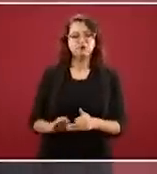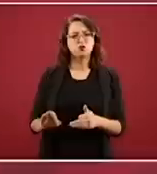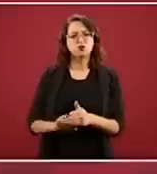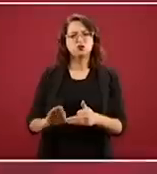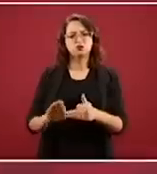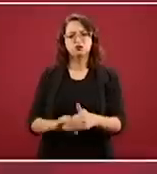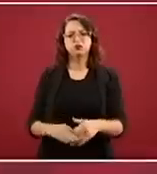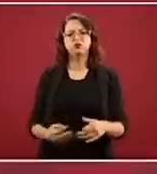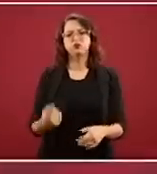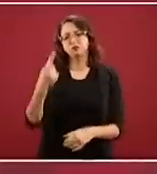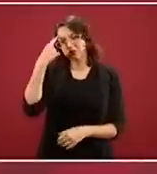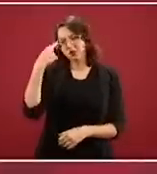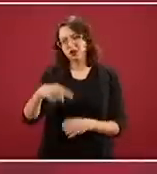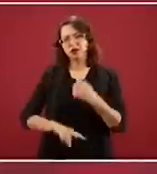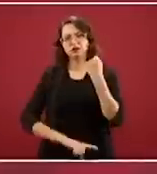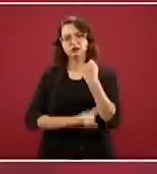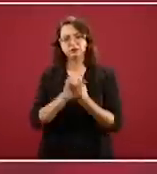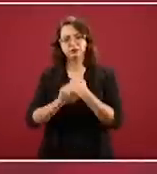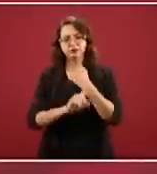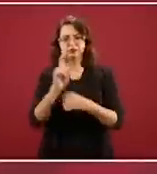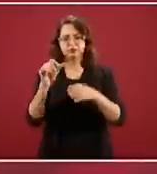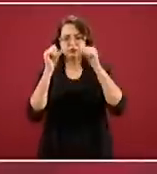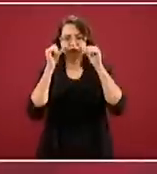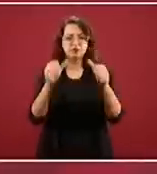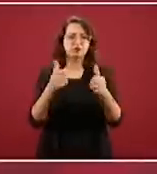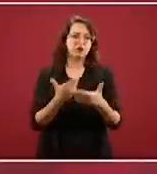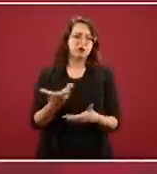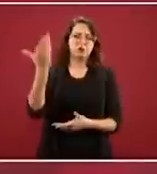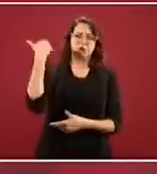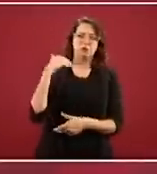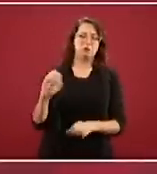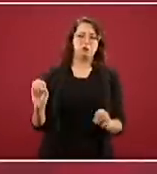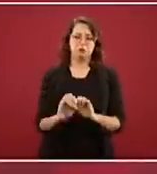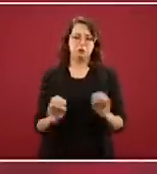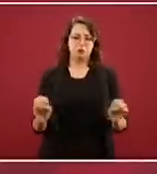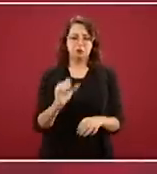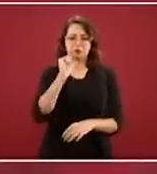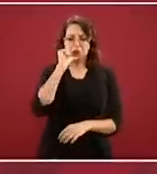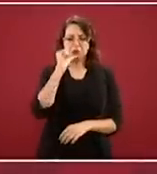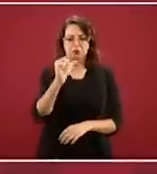atendiendo el problema. Eso tampoco se hacía.